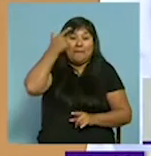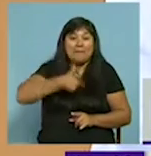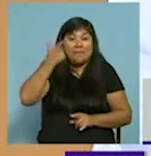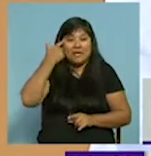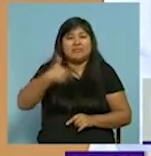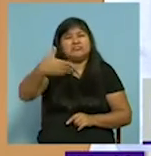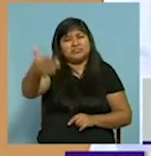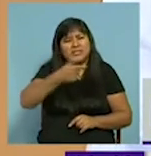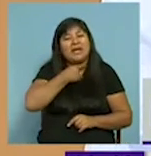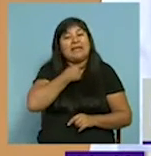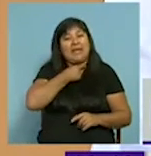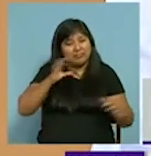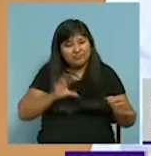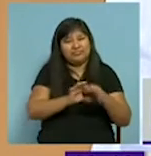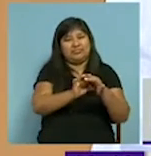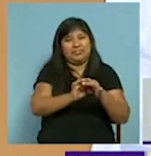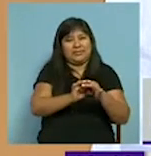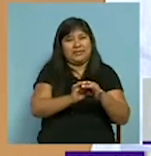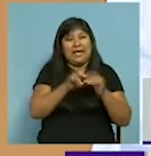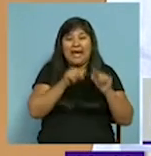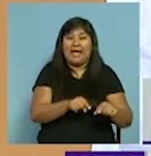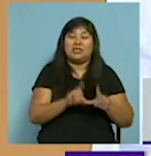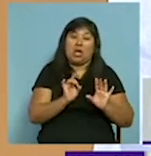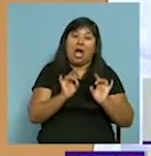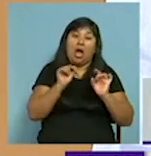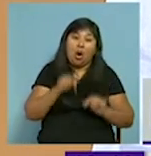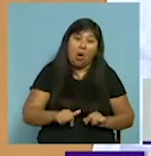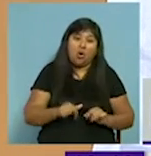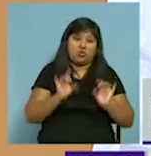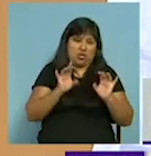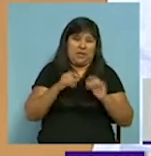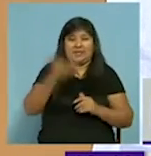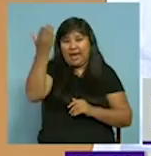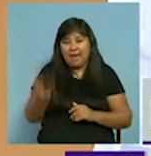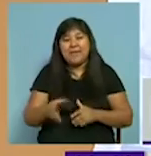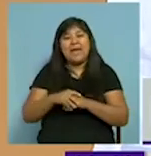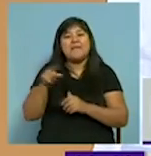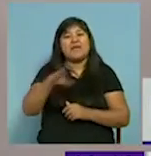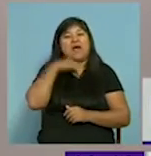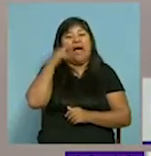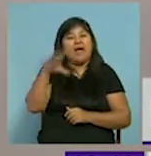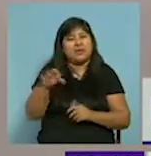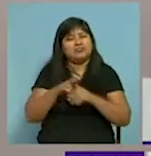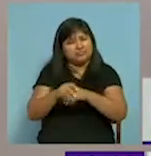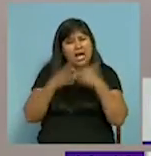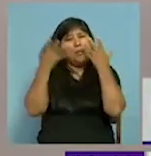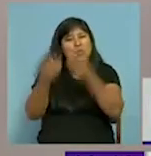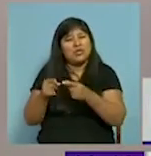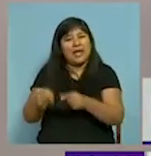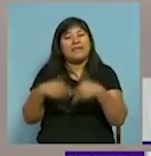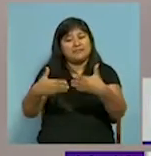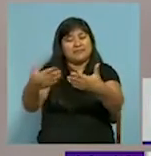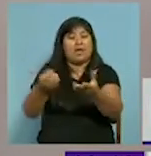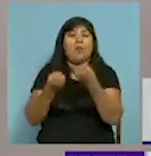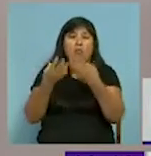pero nada más que eso hoy por hoy hay que respaldarlo heil que le vaya muy bien marcelo realmente un busto del podido hablar con